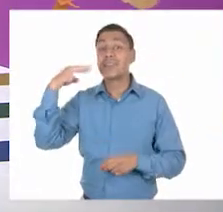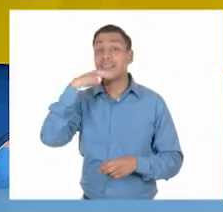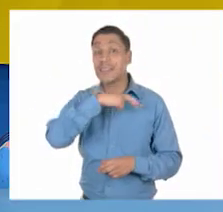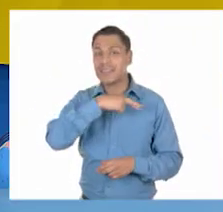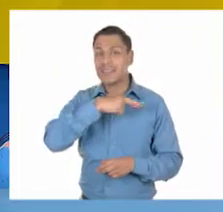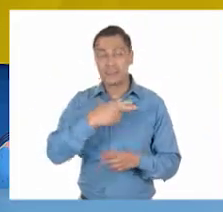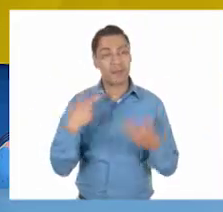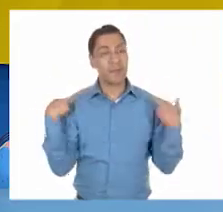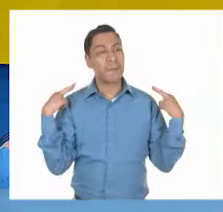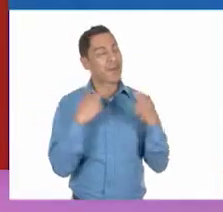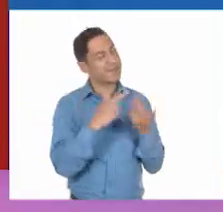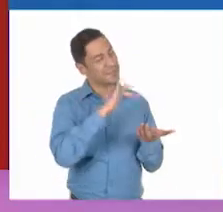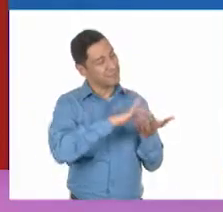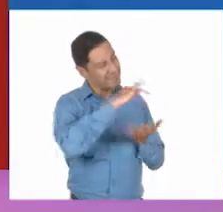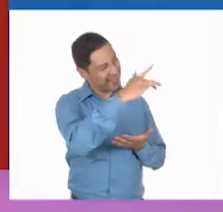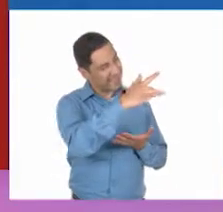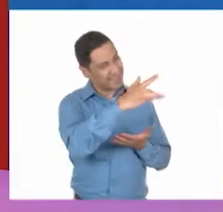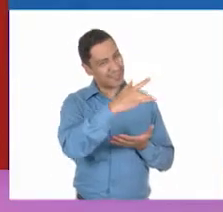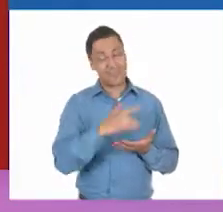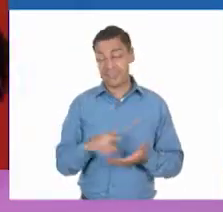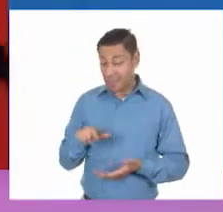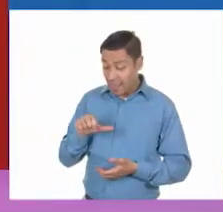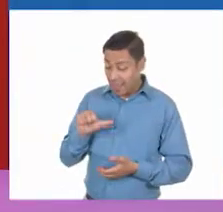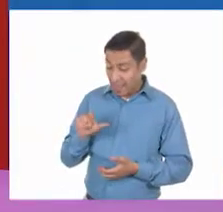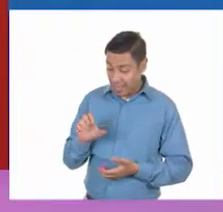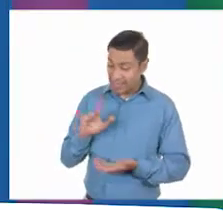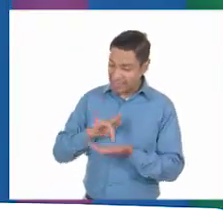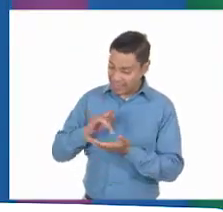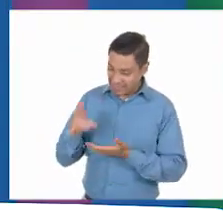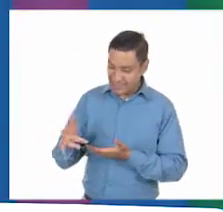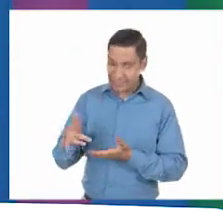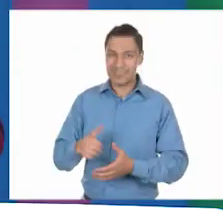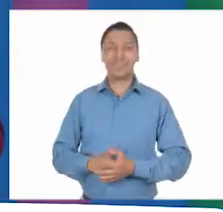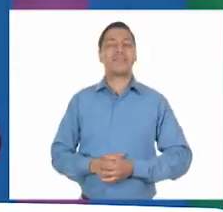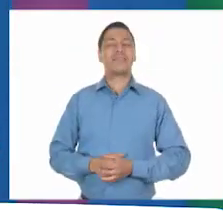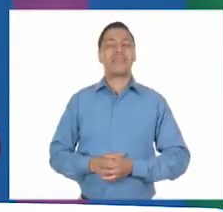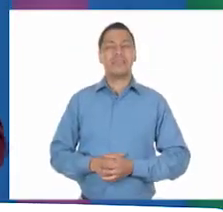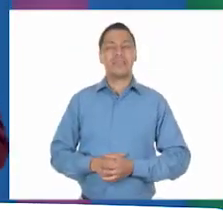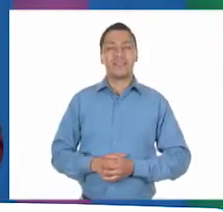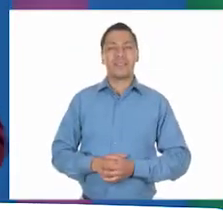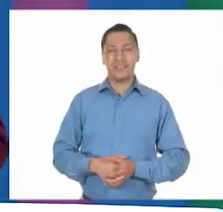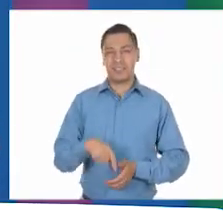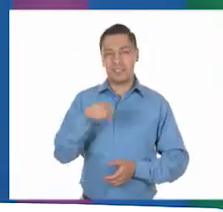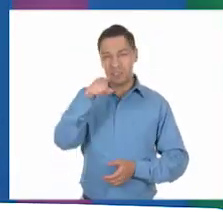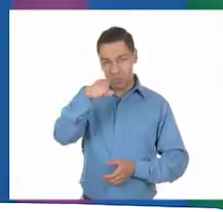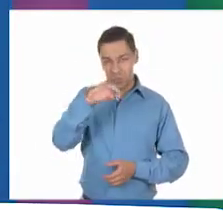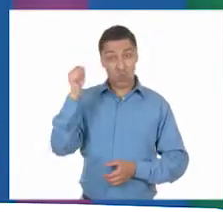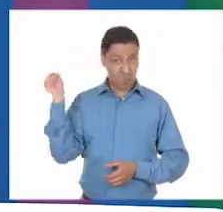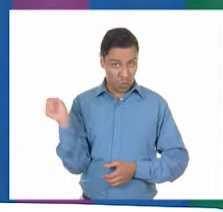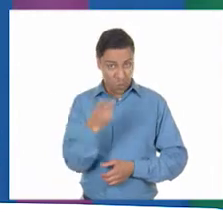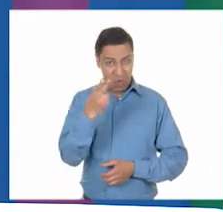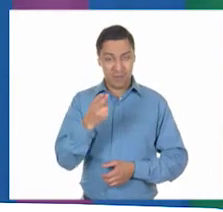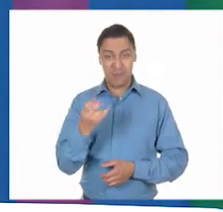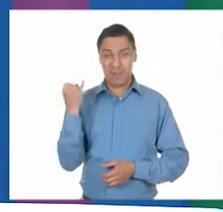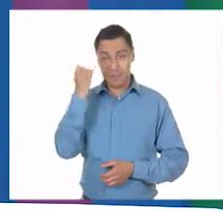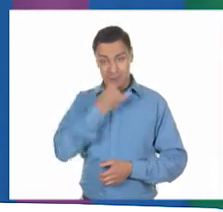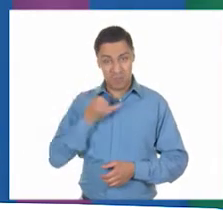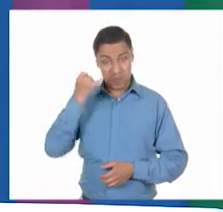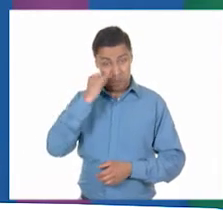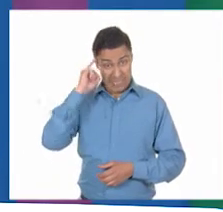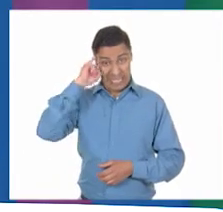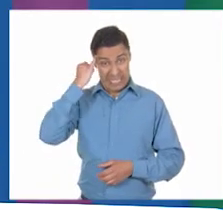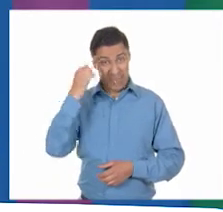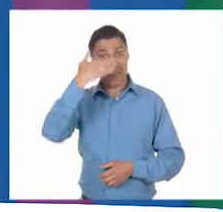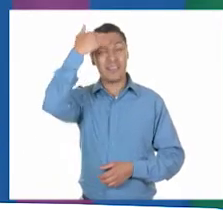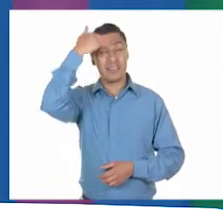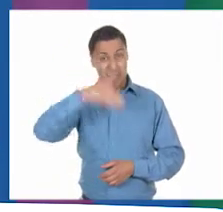muchísimas gracias. Ale, muchas, muchas gracias. Gracias. Si te es posible, consulta otros libros y comenta el tema de hoy con tu